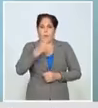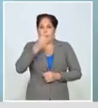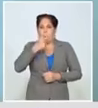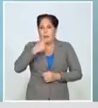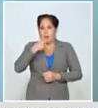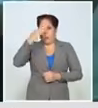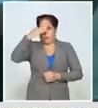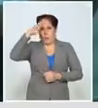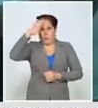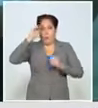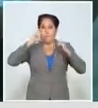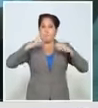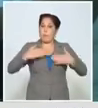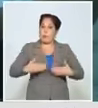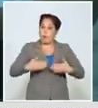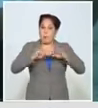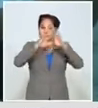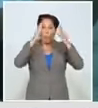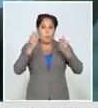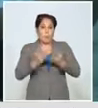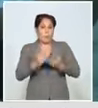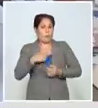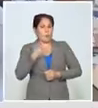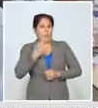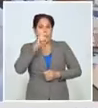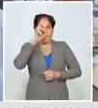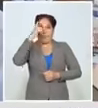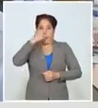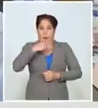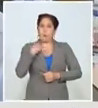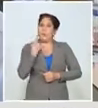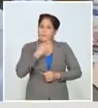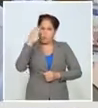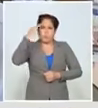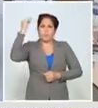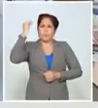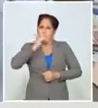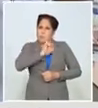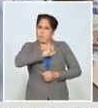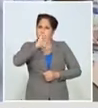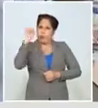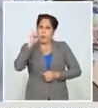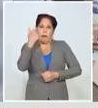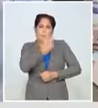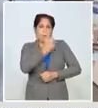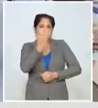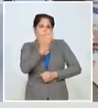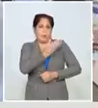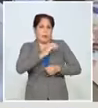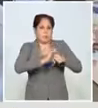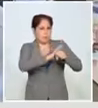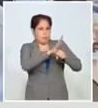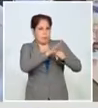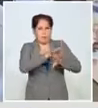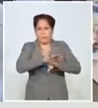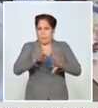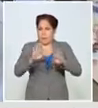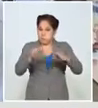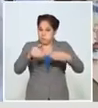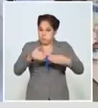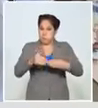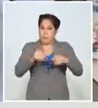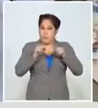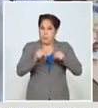plano moral y en el plano universal. Abdala, tenemos la esperanza, y sé que va a ser así mismo, de que va a ser la conclusión de